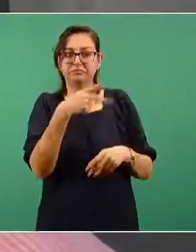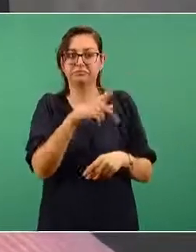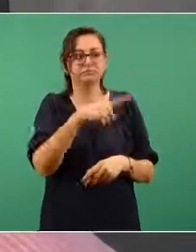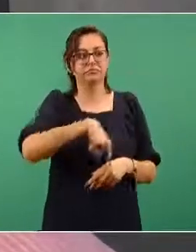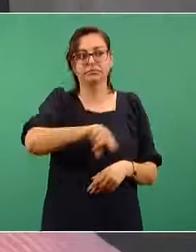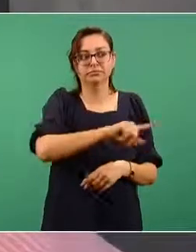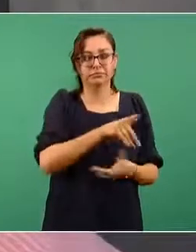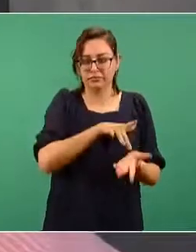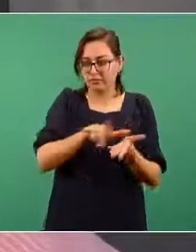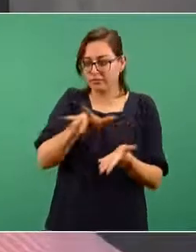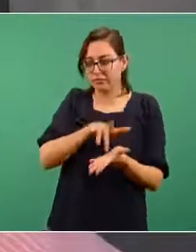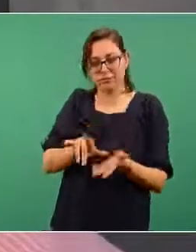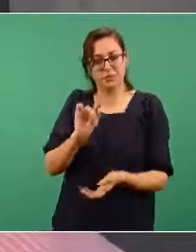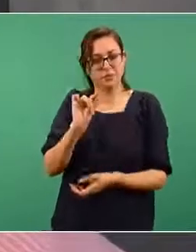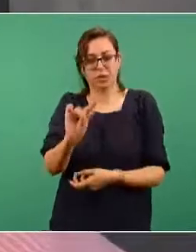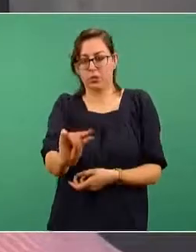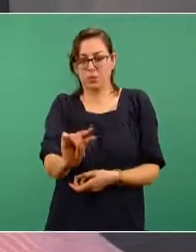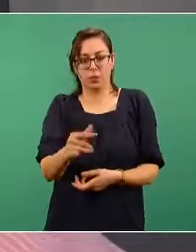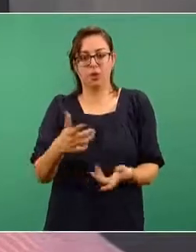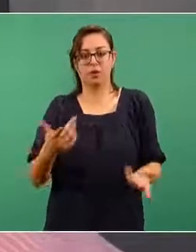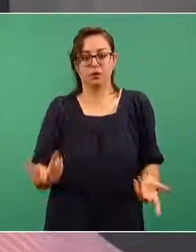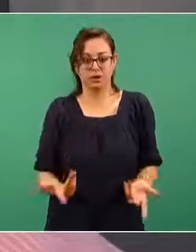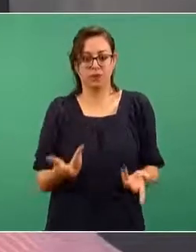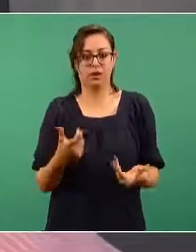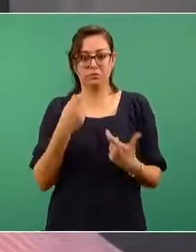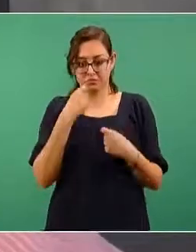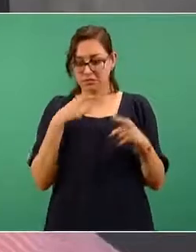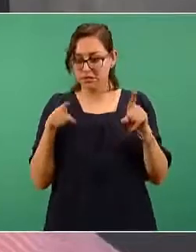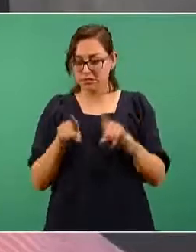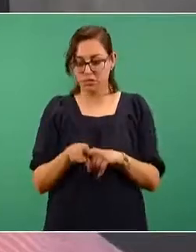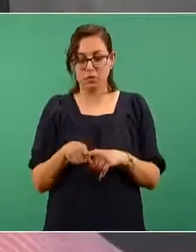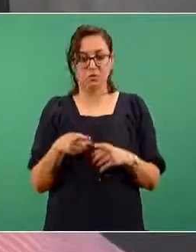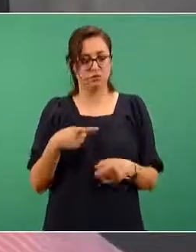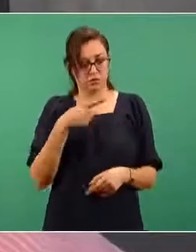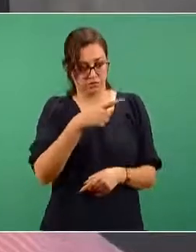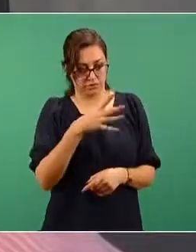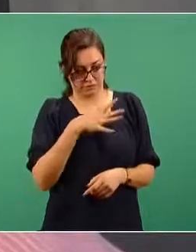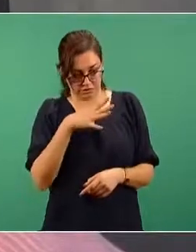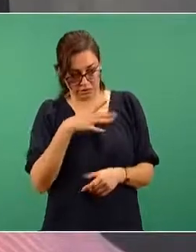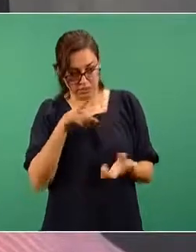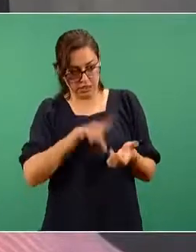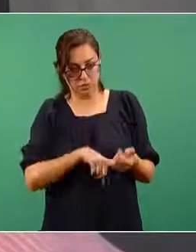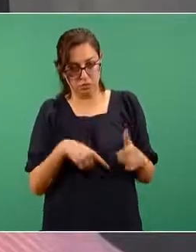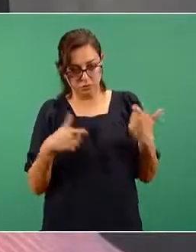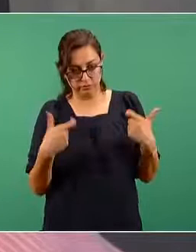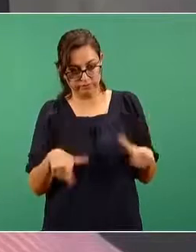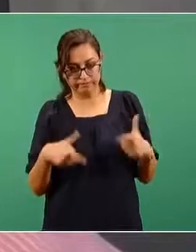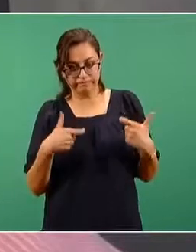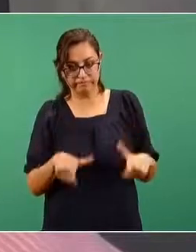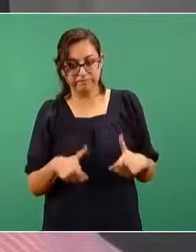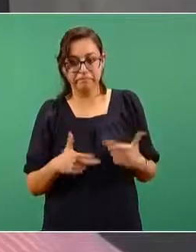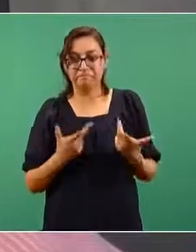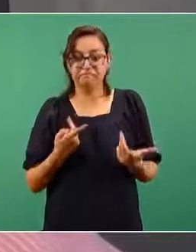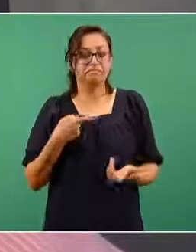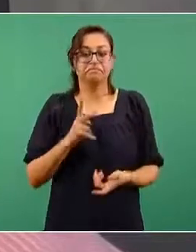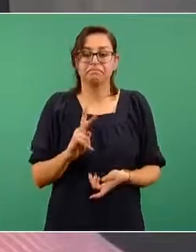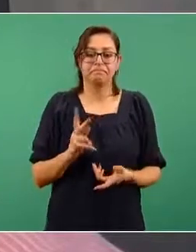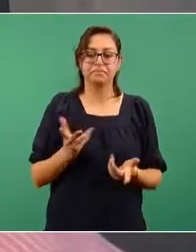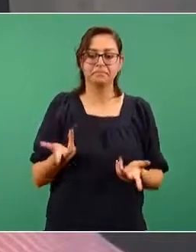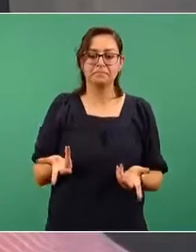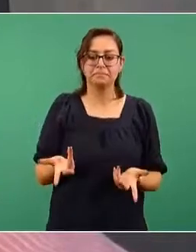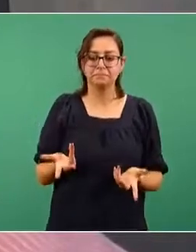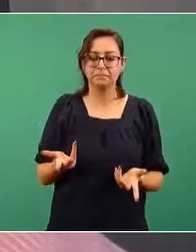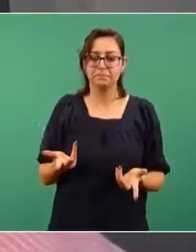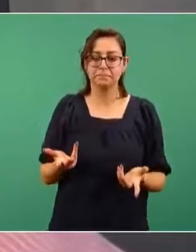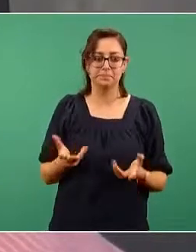si se contrasta con la cantidad de capital que poseen algunos sectores de la iniciativa privada.